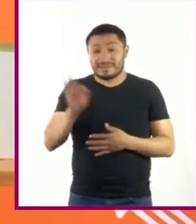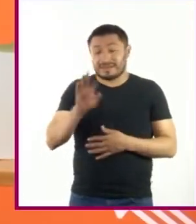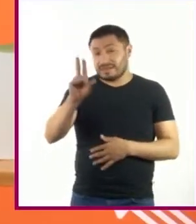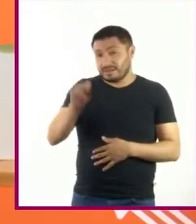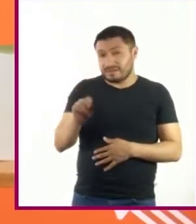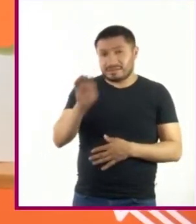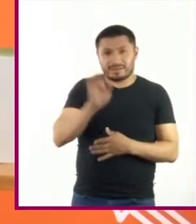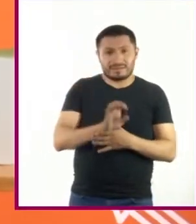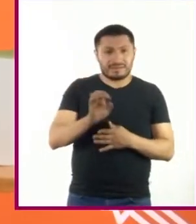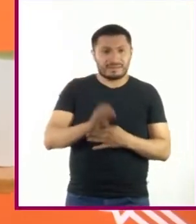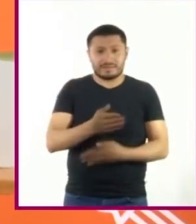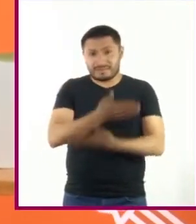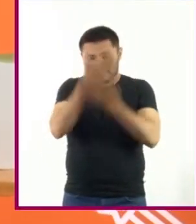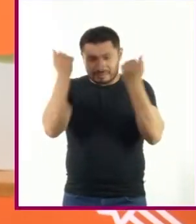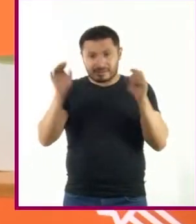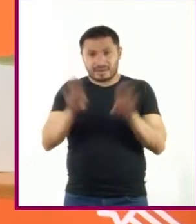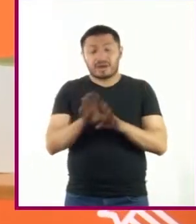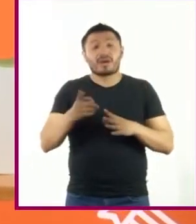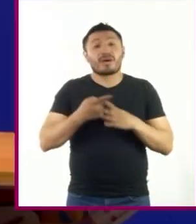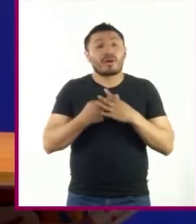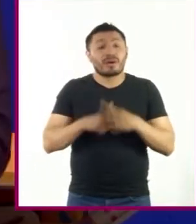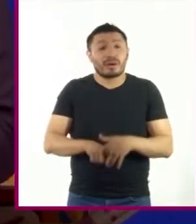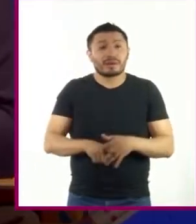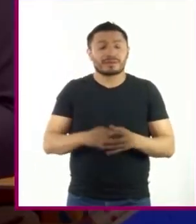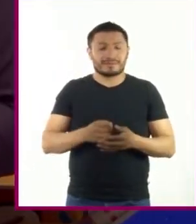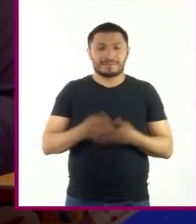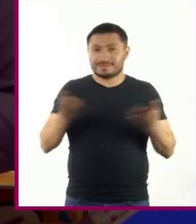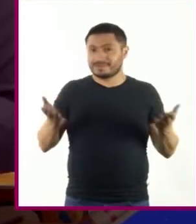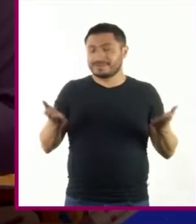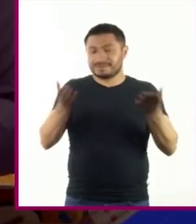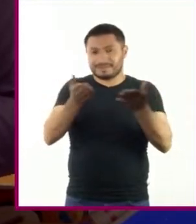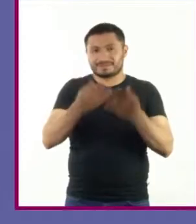no sabríamos ni por dónde empezar. Adelante.